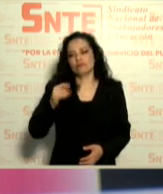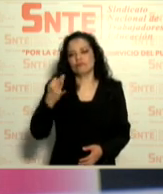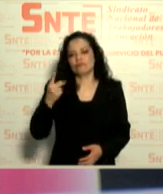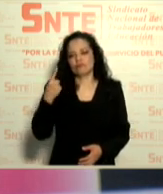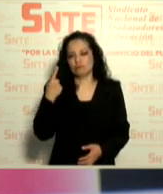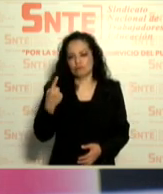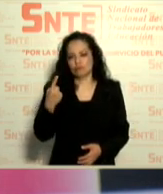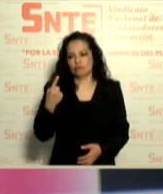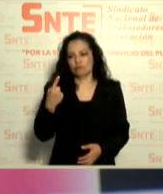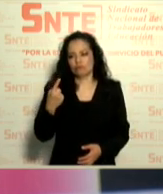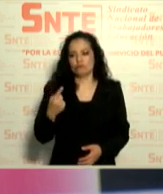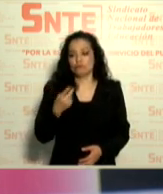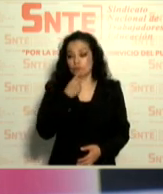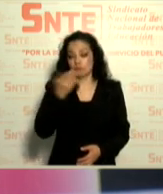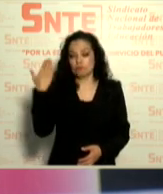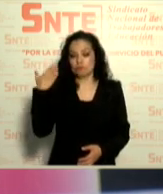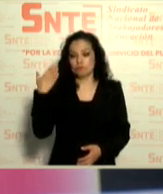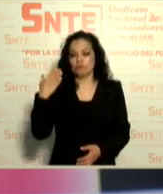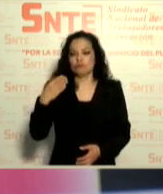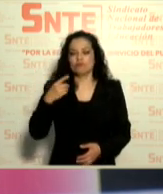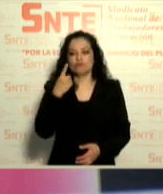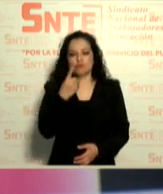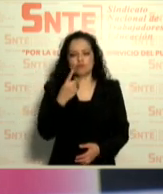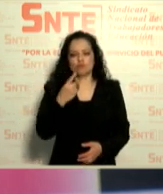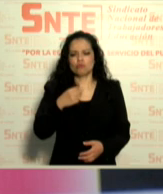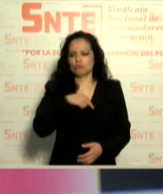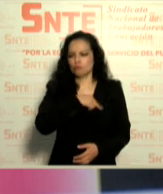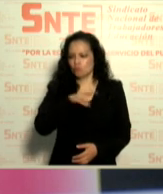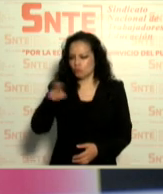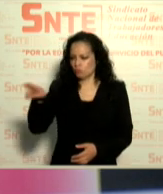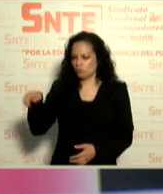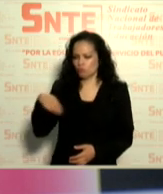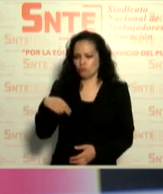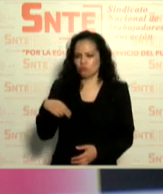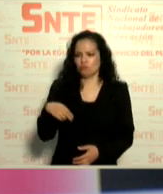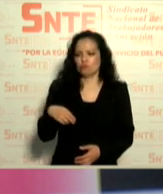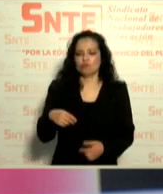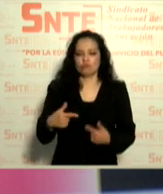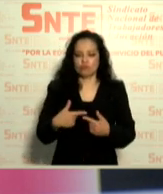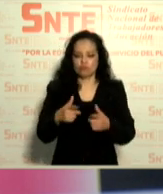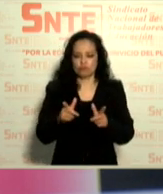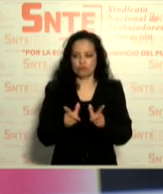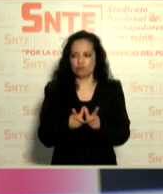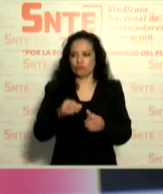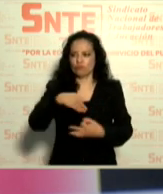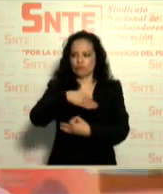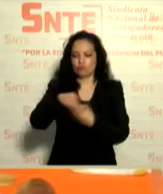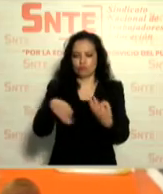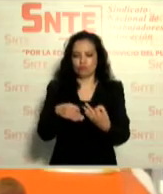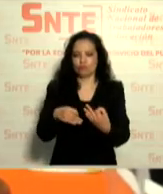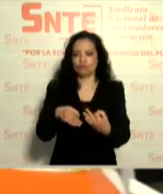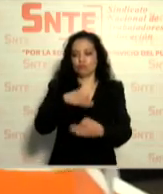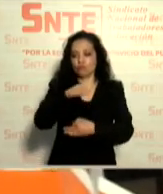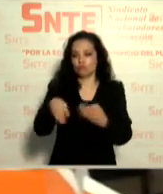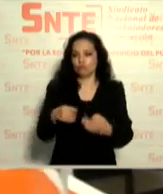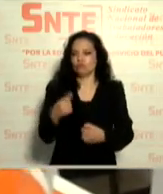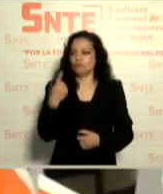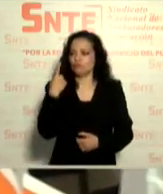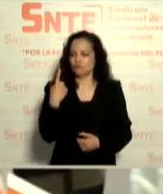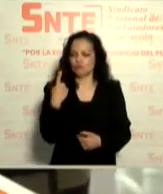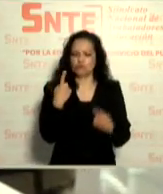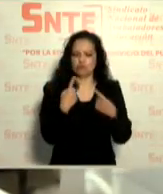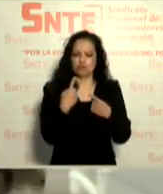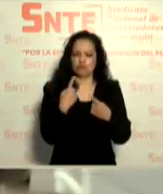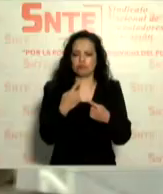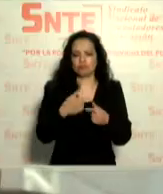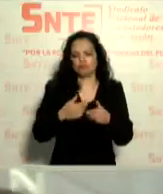todos y todos somos uno. Larga vida a la educación pública de México, larga vida